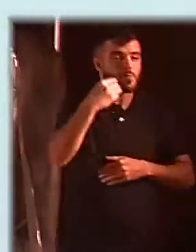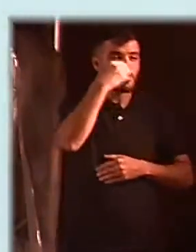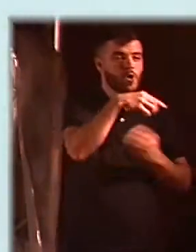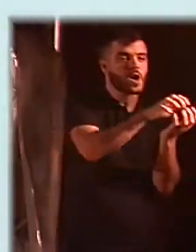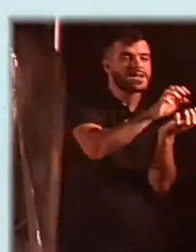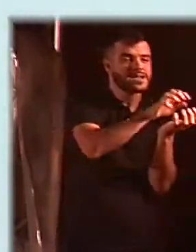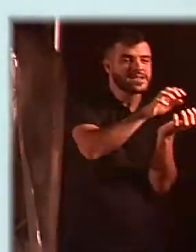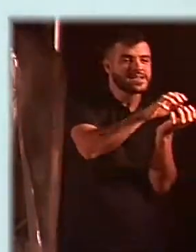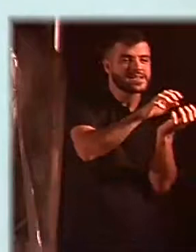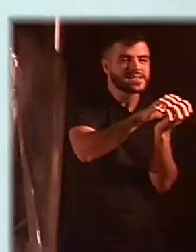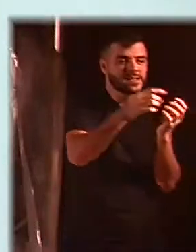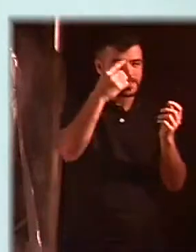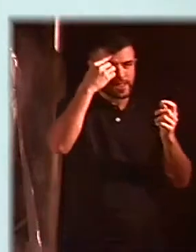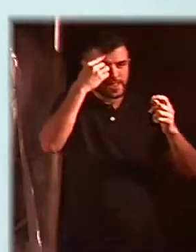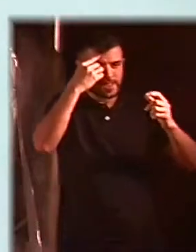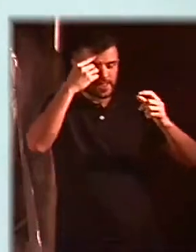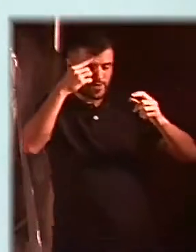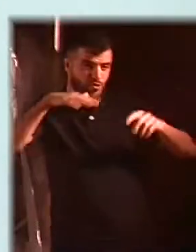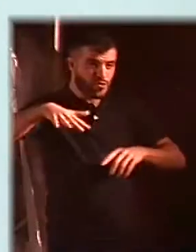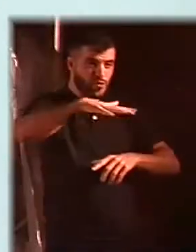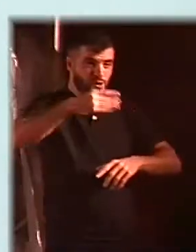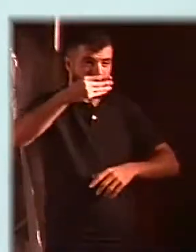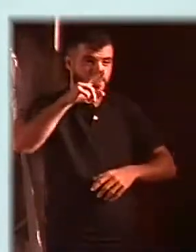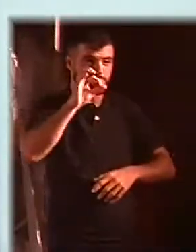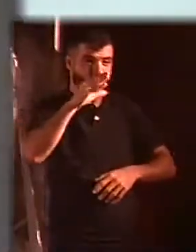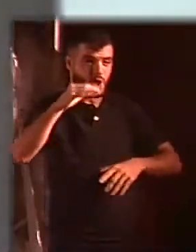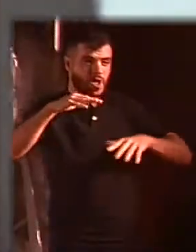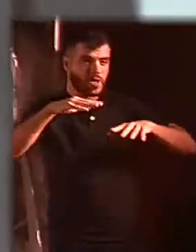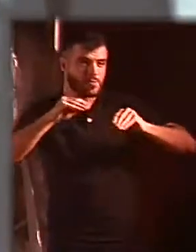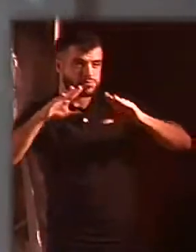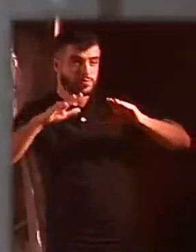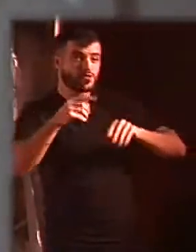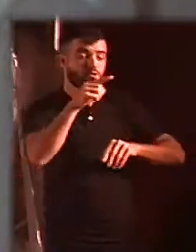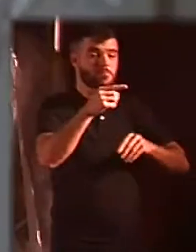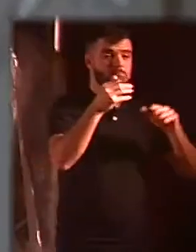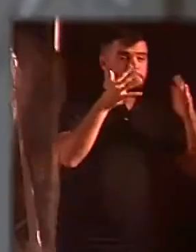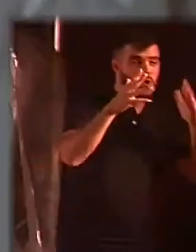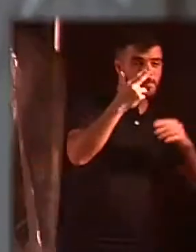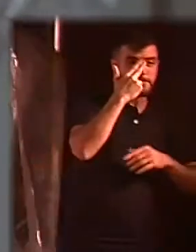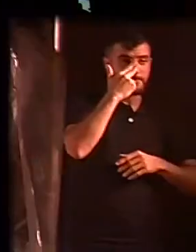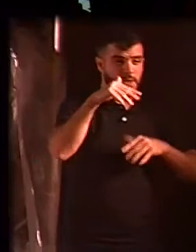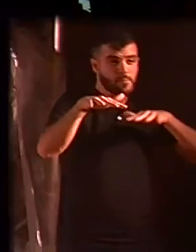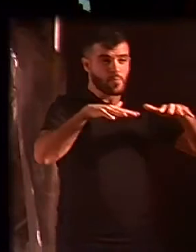se activa. Pero si mueves una mano o un pie, la zona de Broca no se activa.